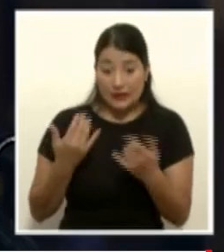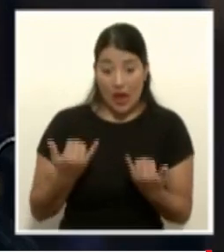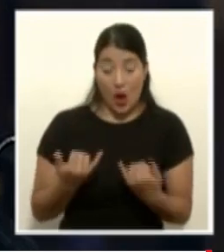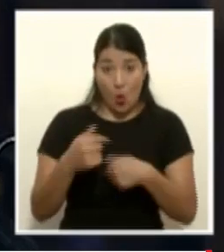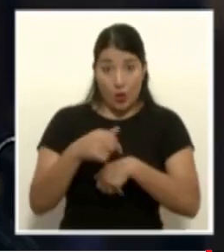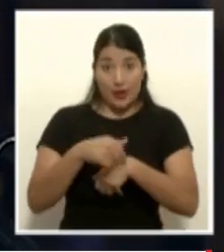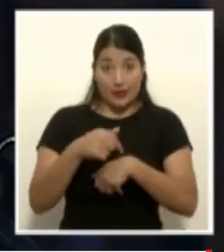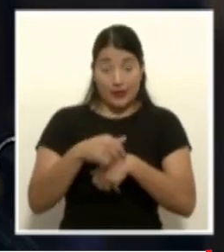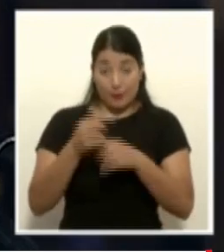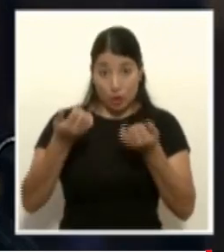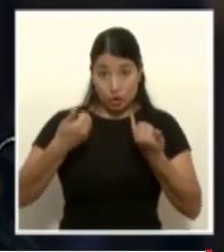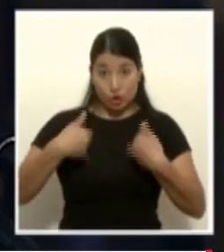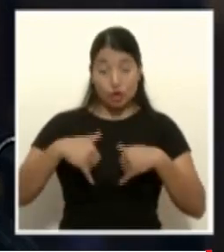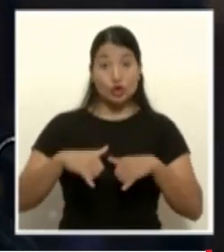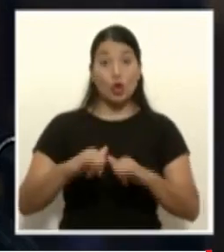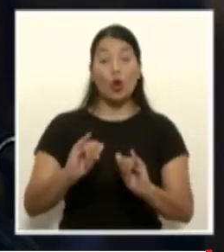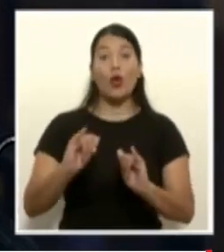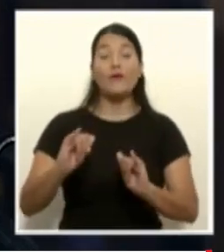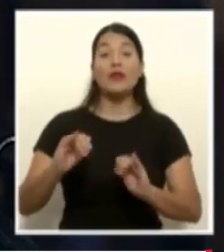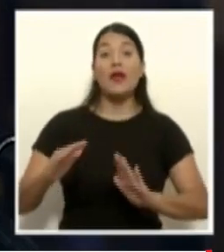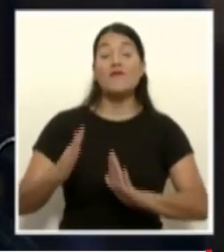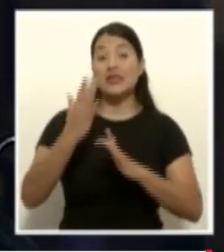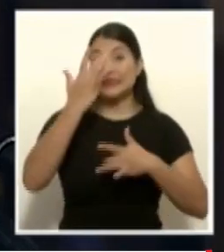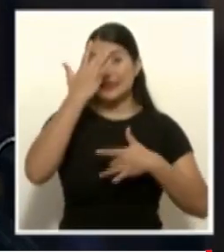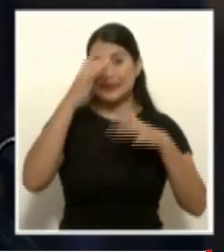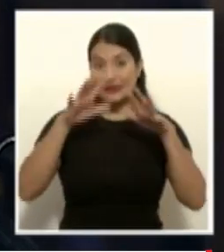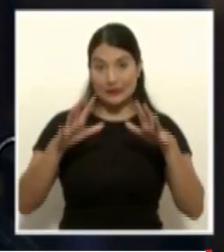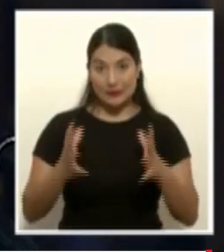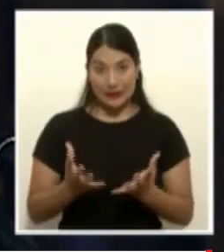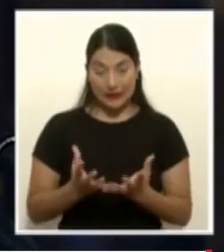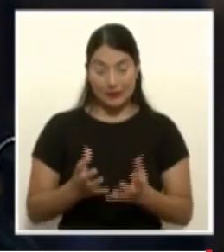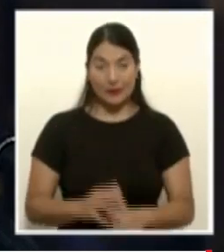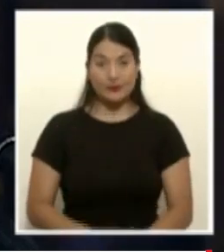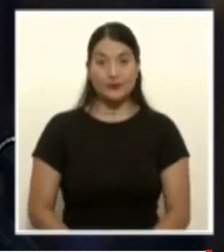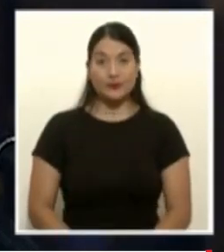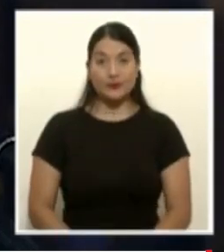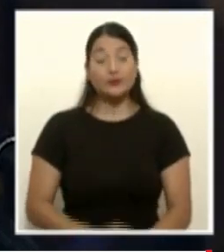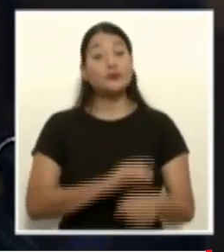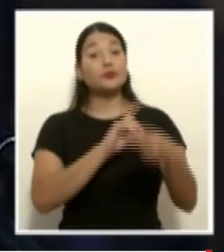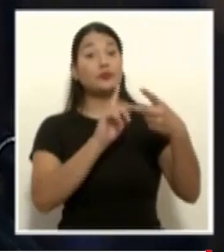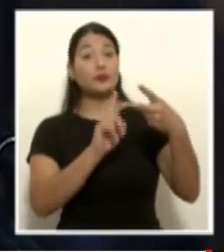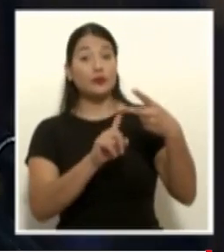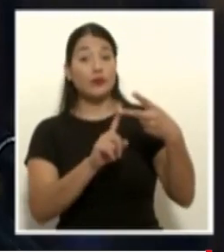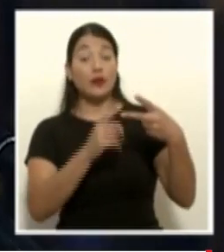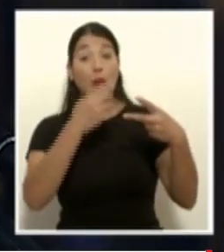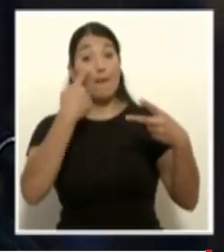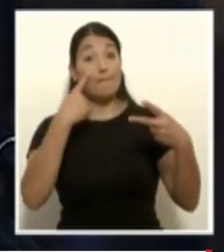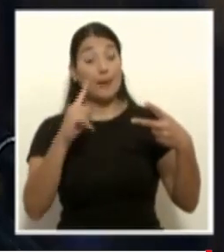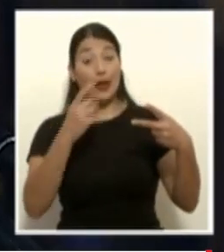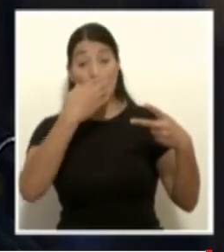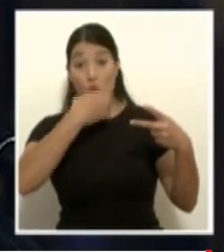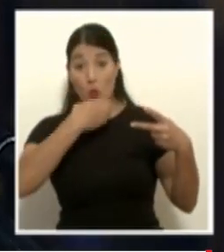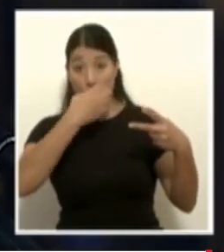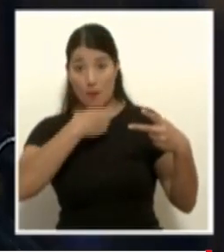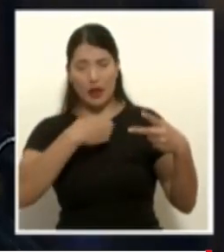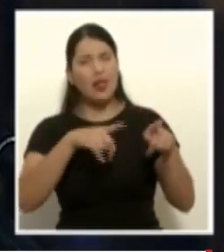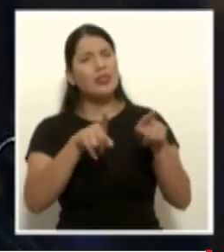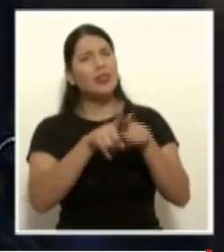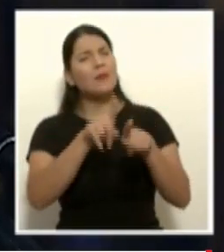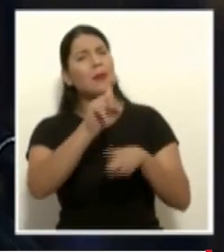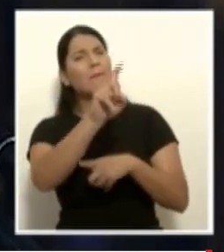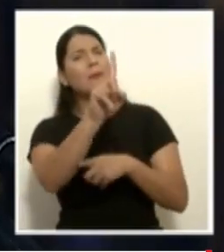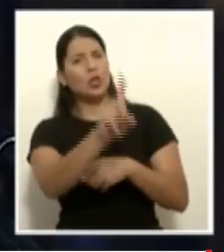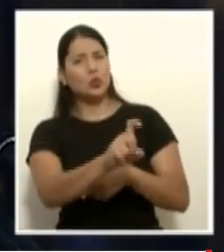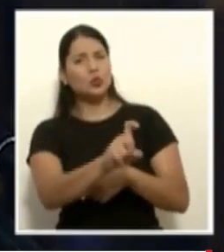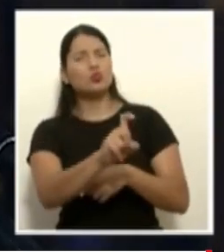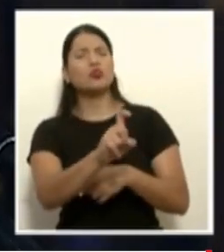que se esté bajo esta afectación por la pandemia? Para don Román, también